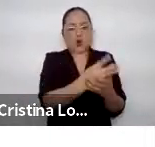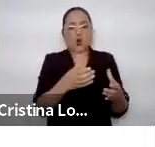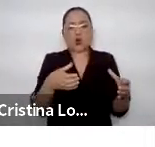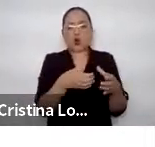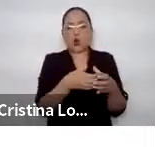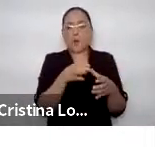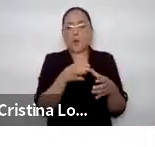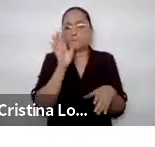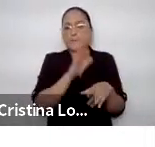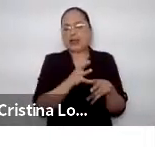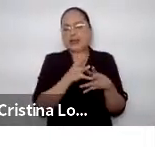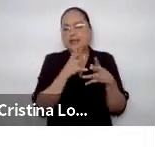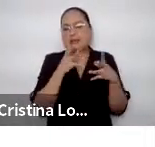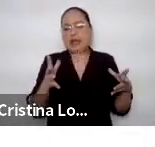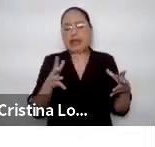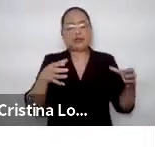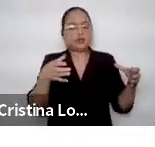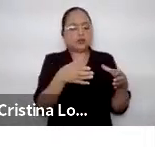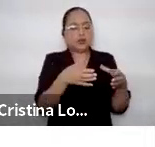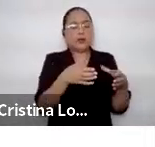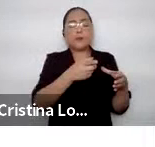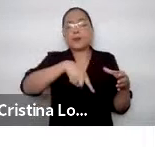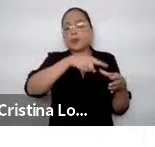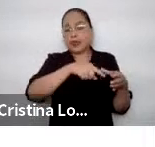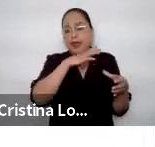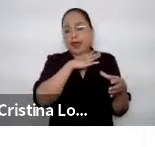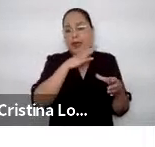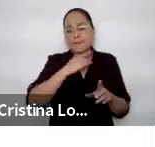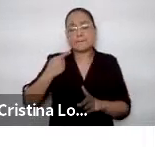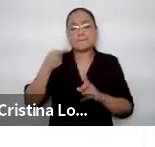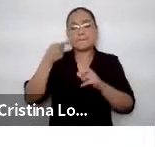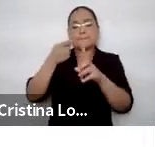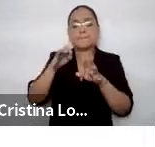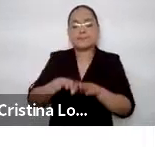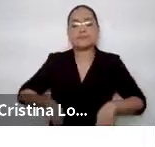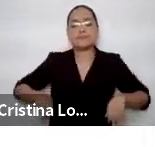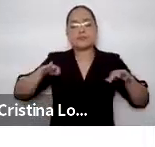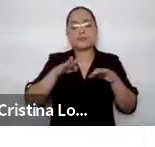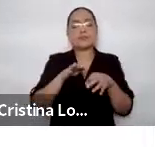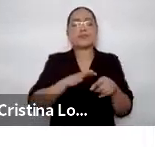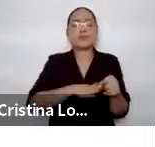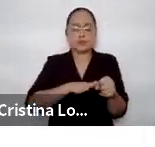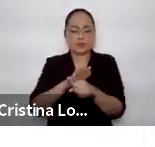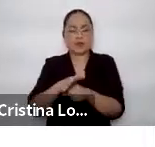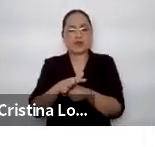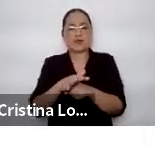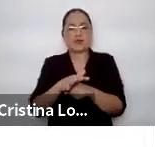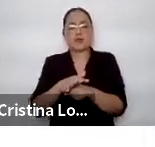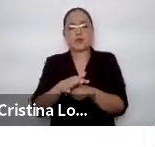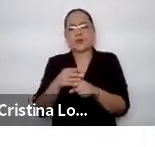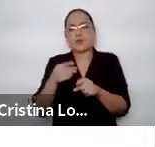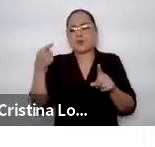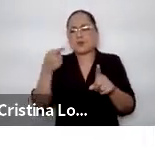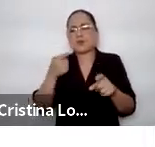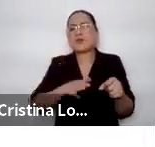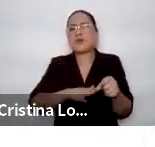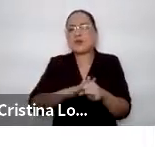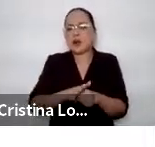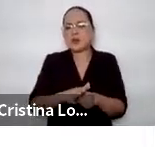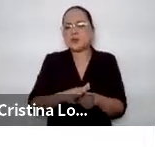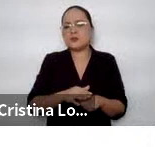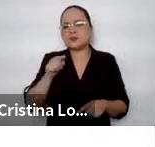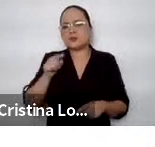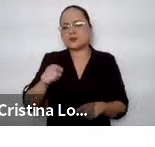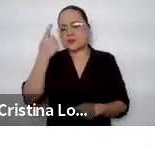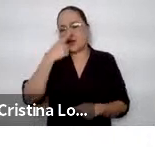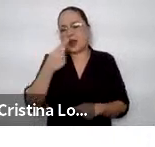más grande. Con la finalidad principal ¿cuál fue la finalidad principal que fue creada,